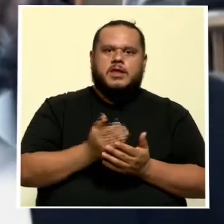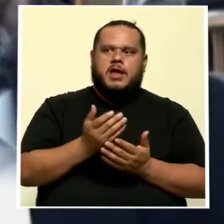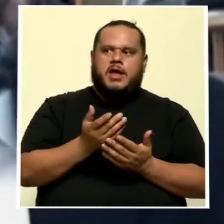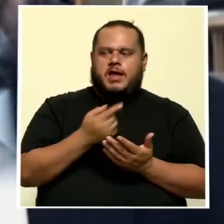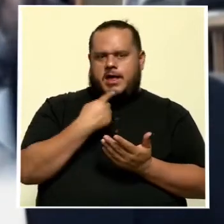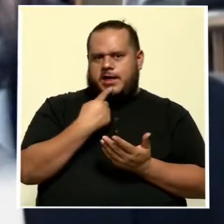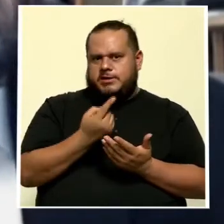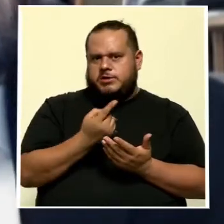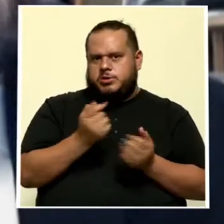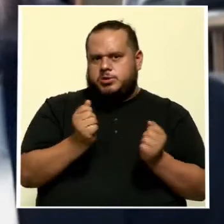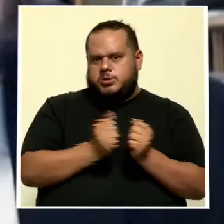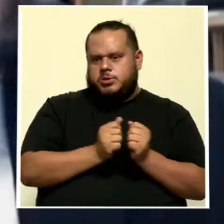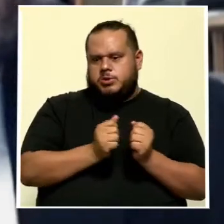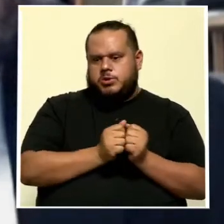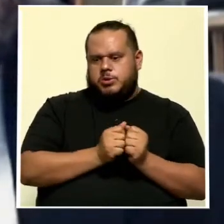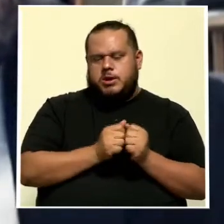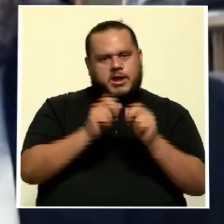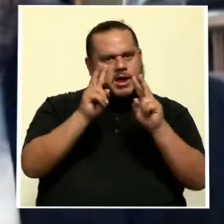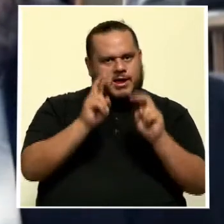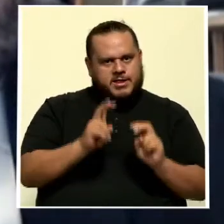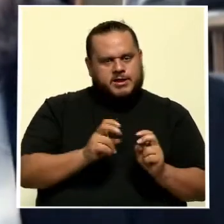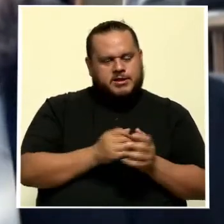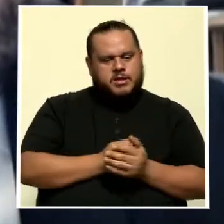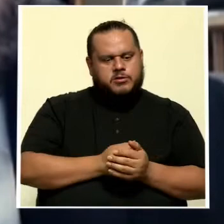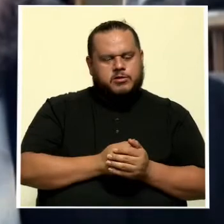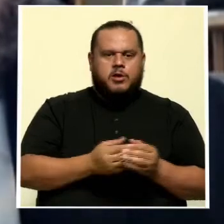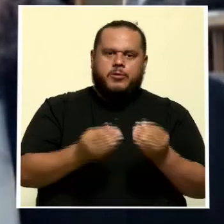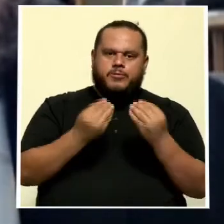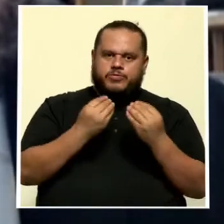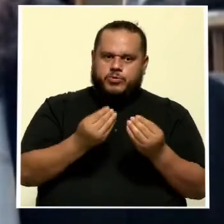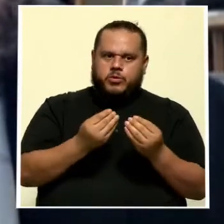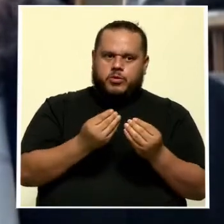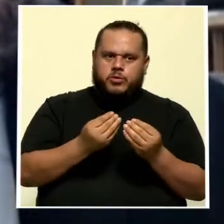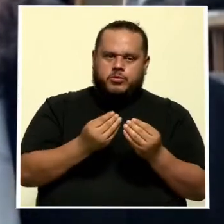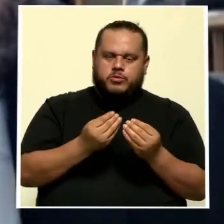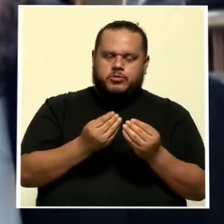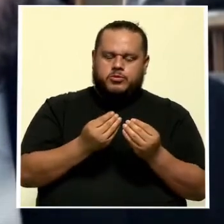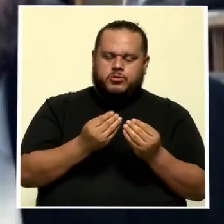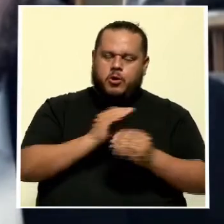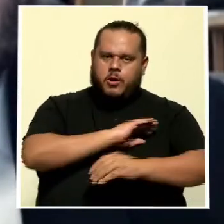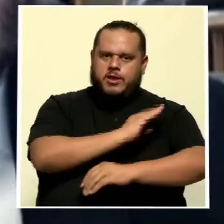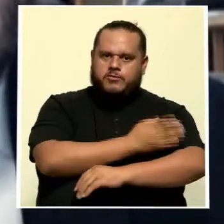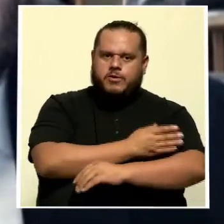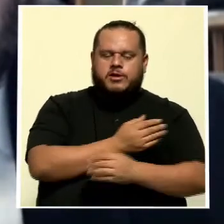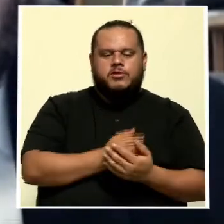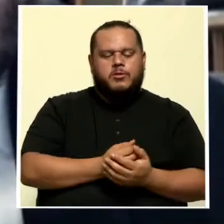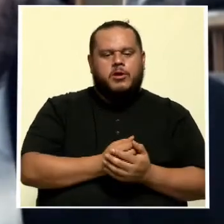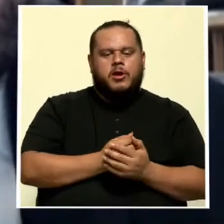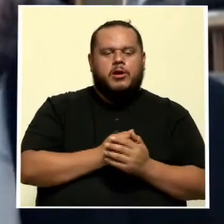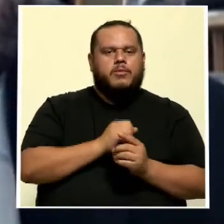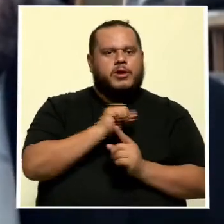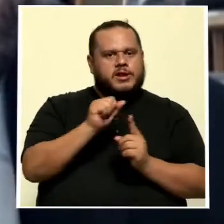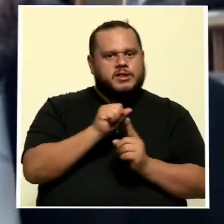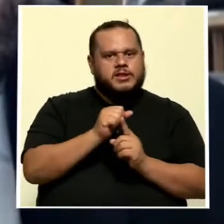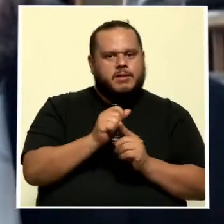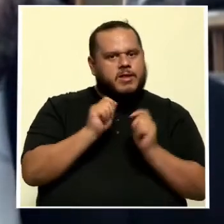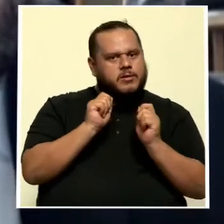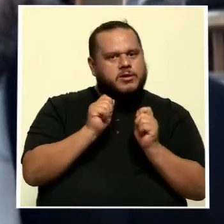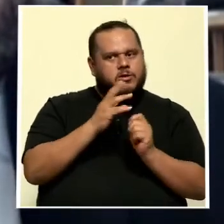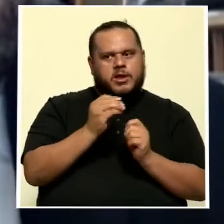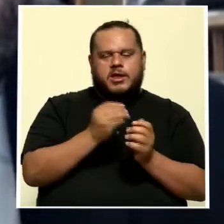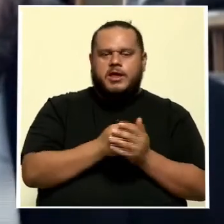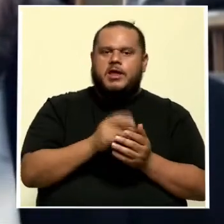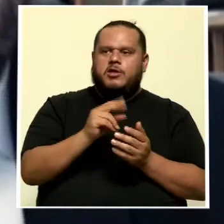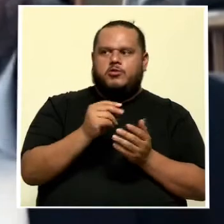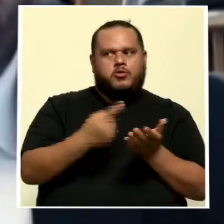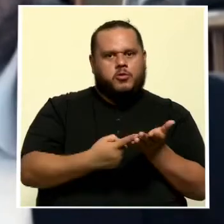descritos y analizados con mucho esmero por el estado de la educación y no están